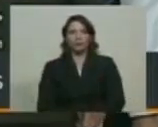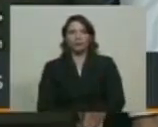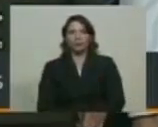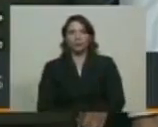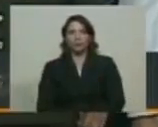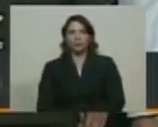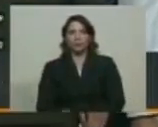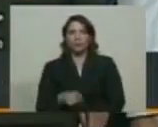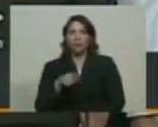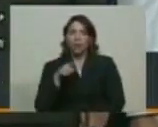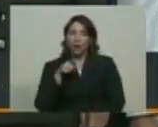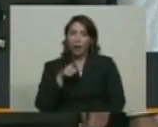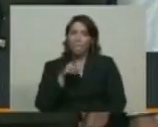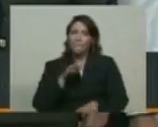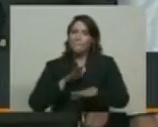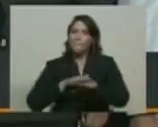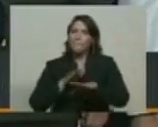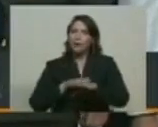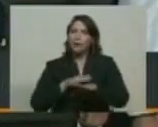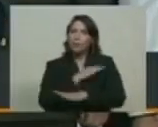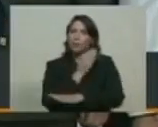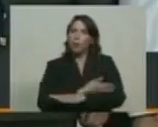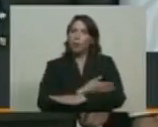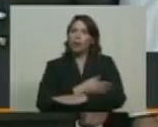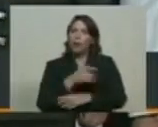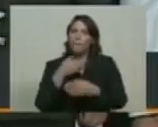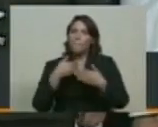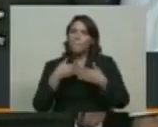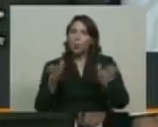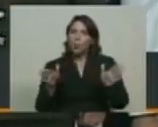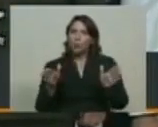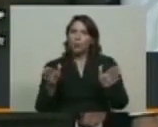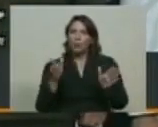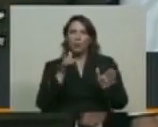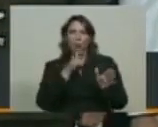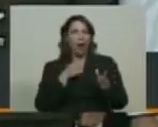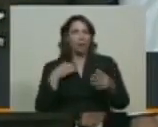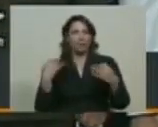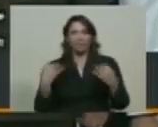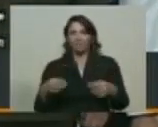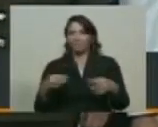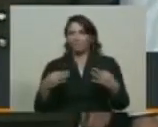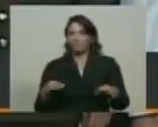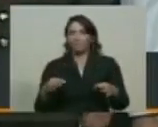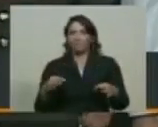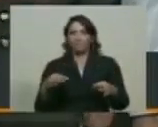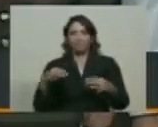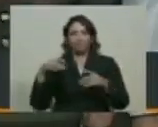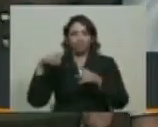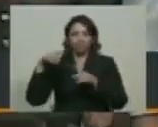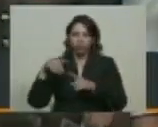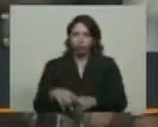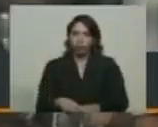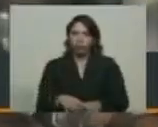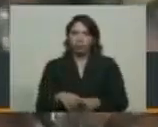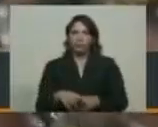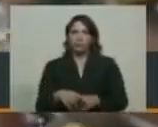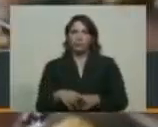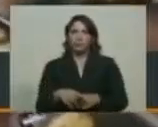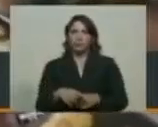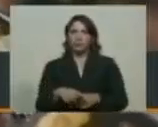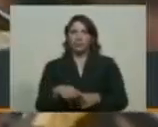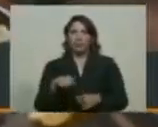Piense lo que pasa cuando un poder público se desnaturaliza, se desmoraliza y se